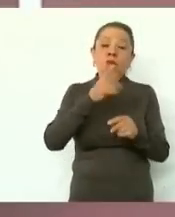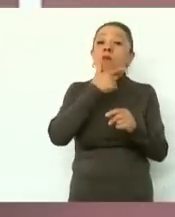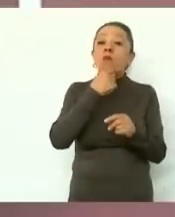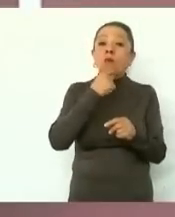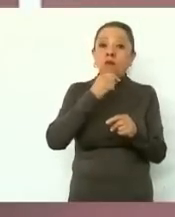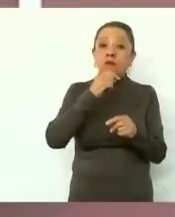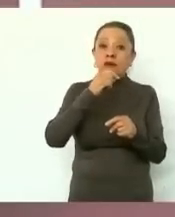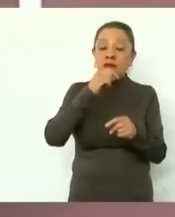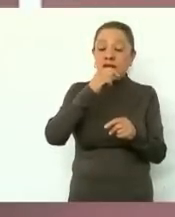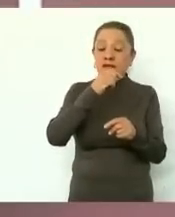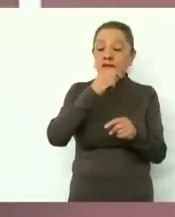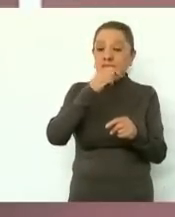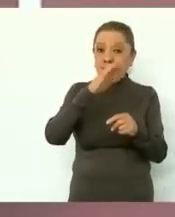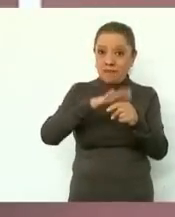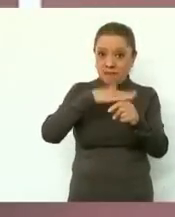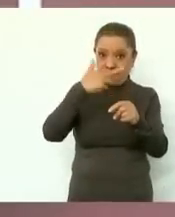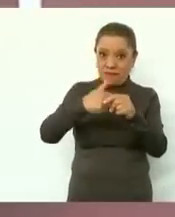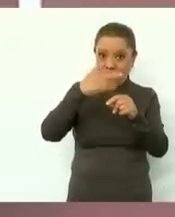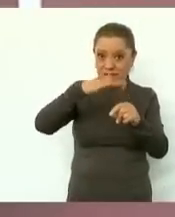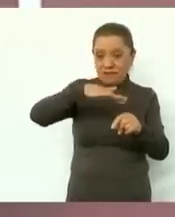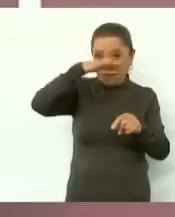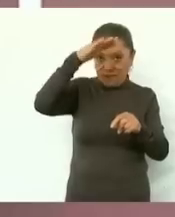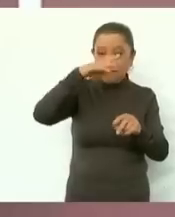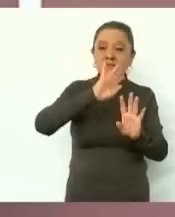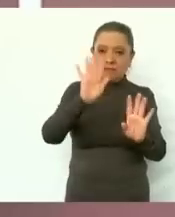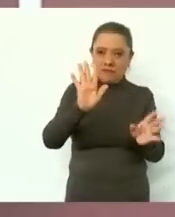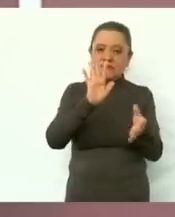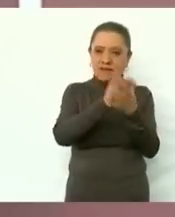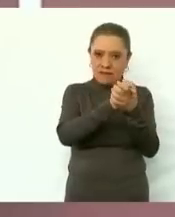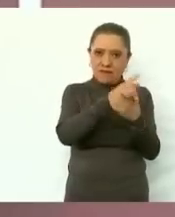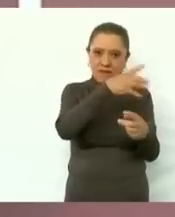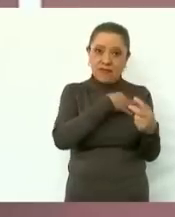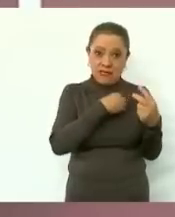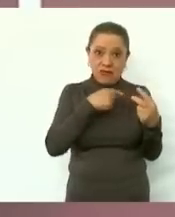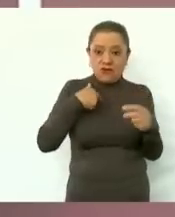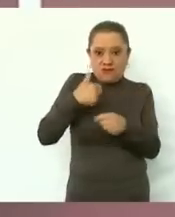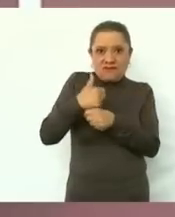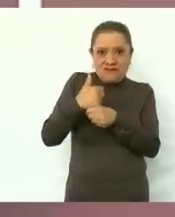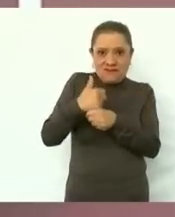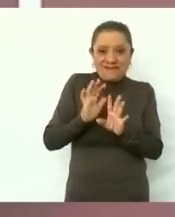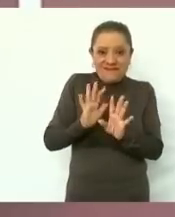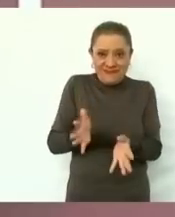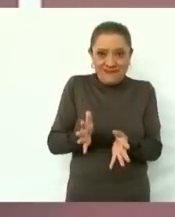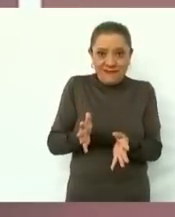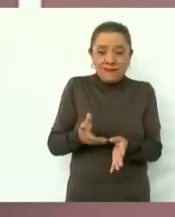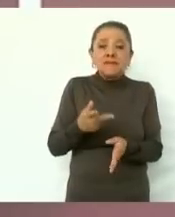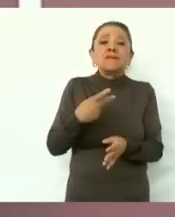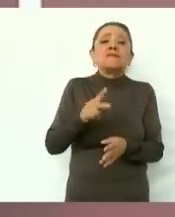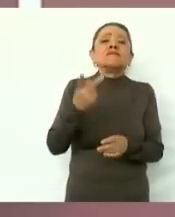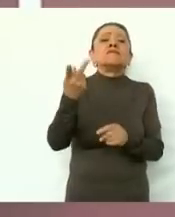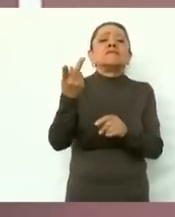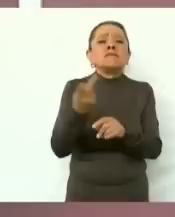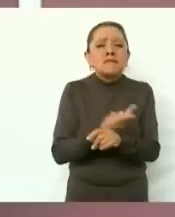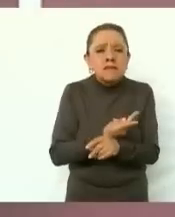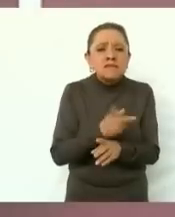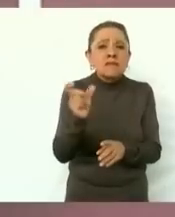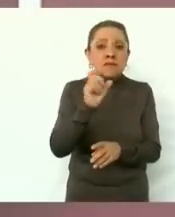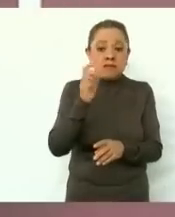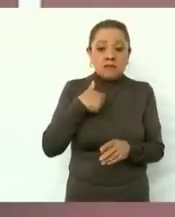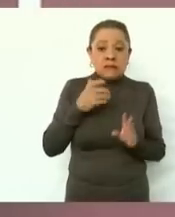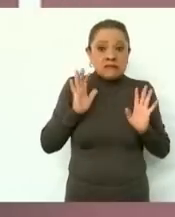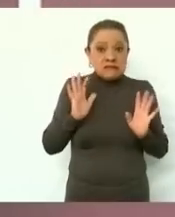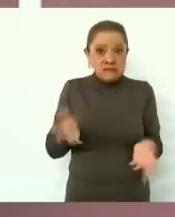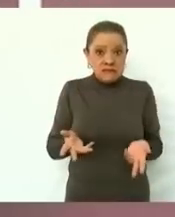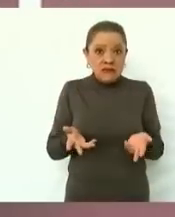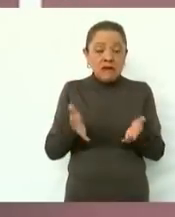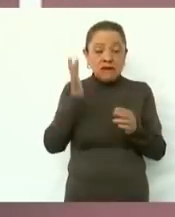tiene hijos, o sea, ya soy abuela. Y luego, ¿qué pasa cuando uno cumple 60 años? Que los hijos ya están